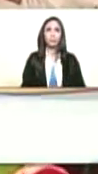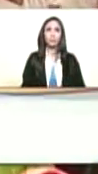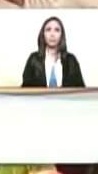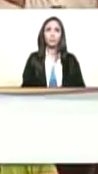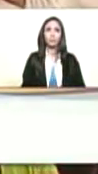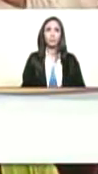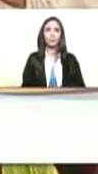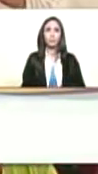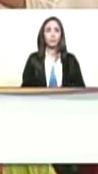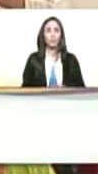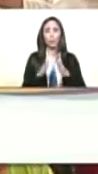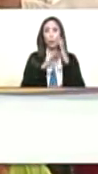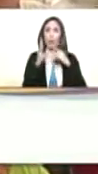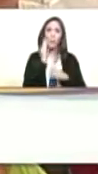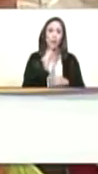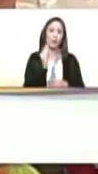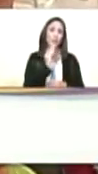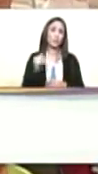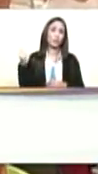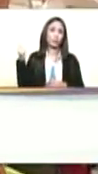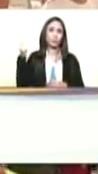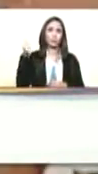las experiencias que hay aquí,